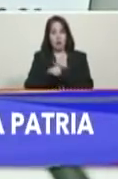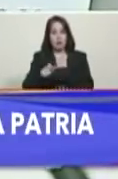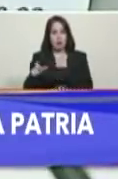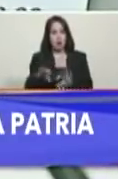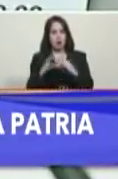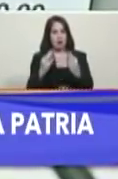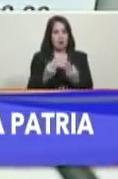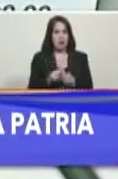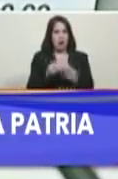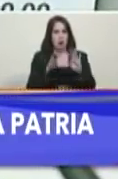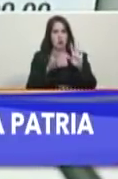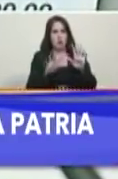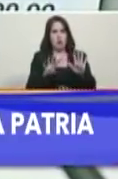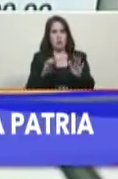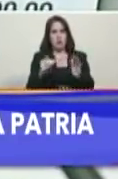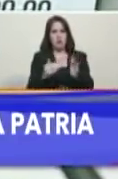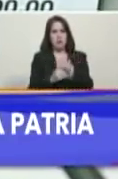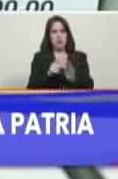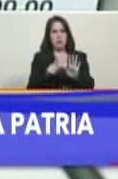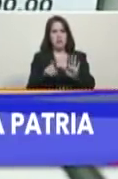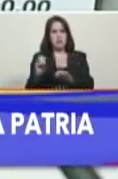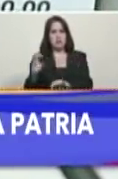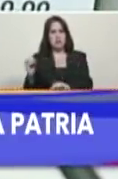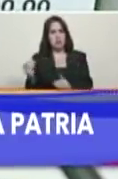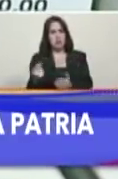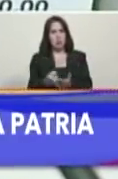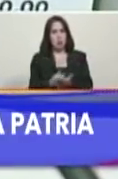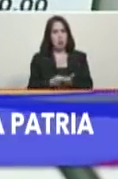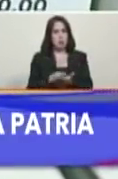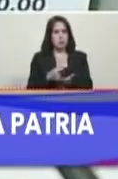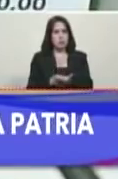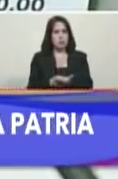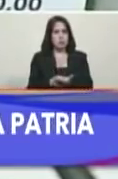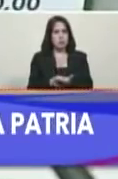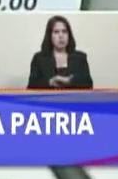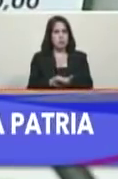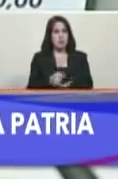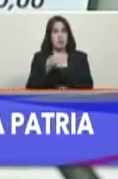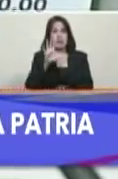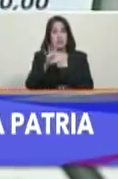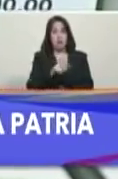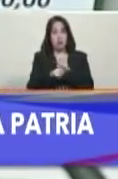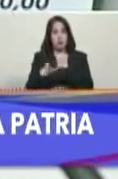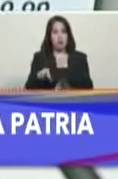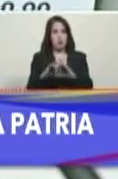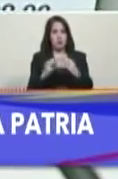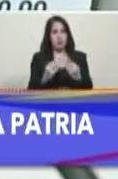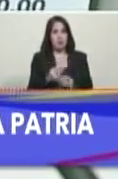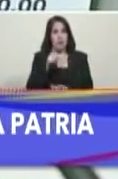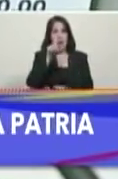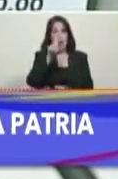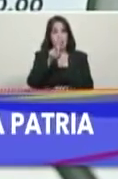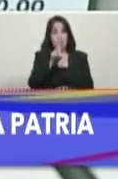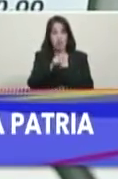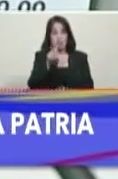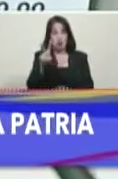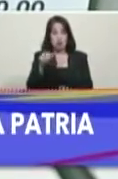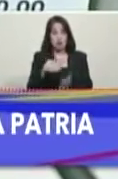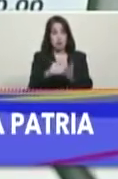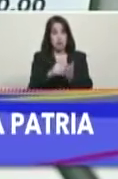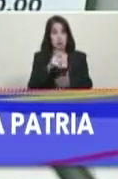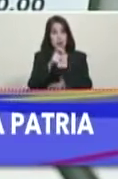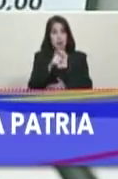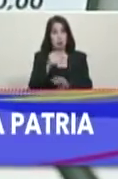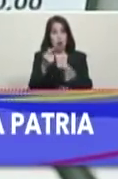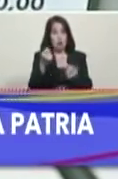a 9.600 bolívares. El hogar de cinco miembros a 12.000 bolívares. Y